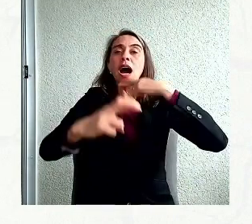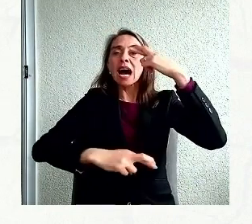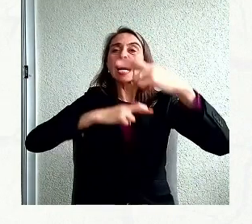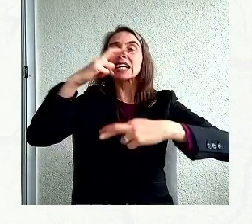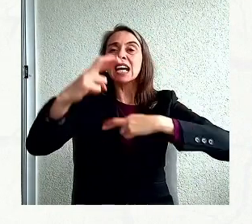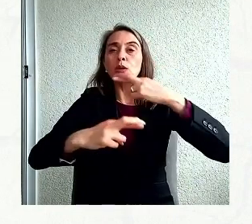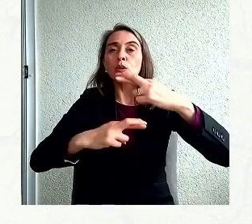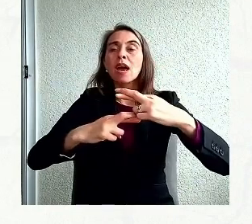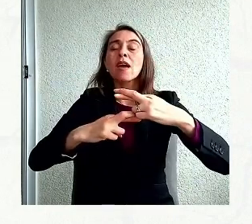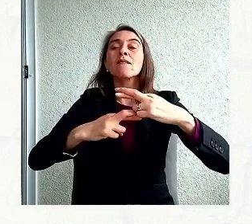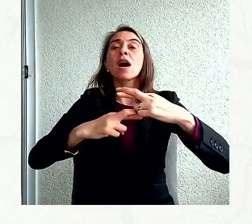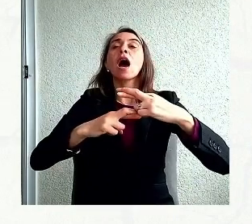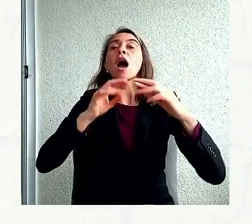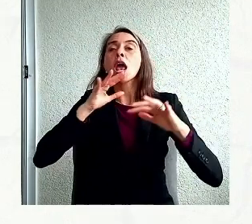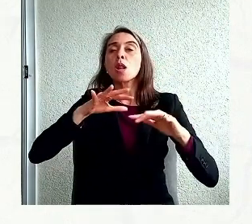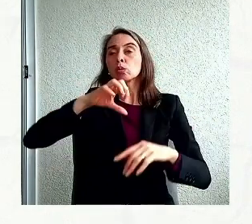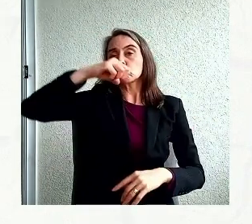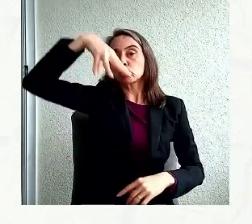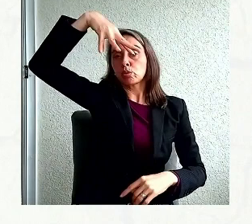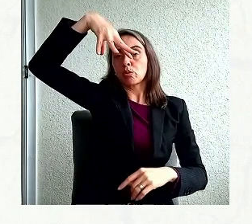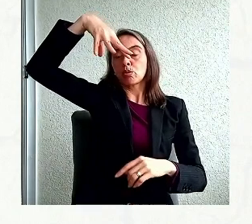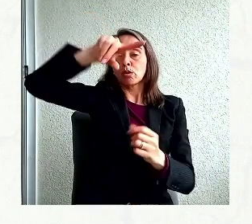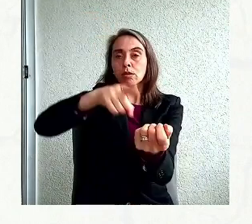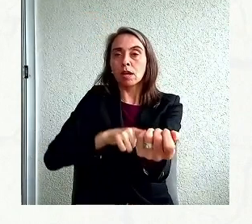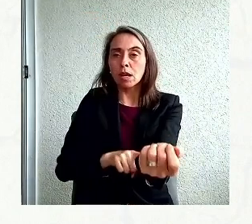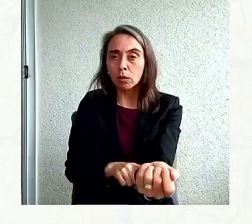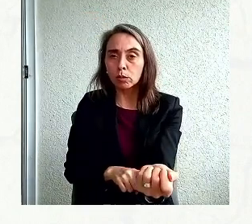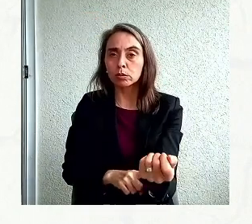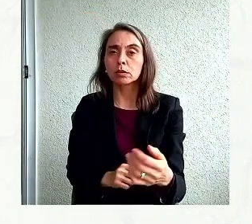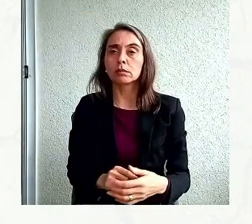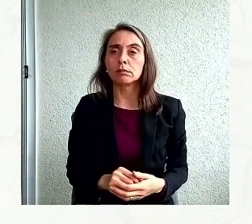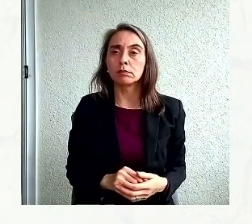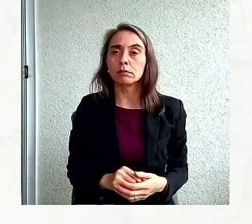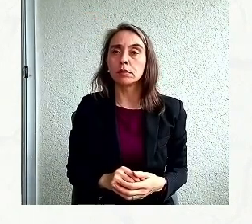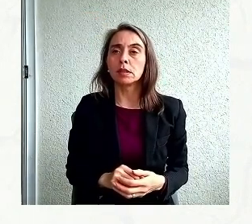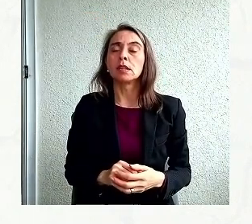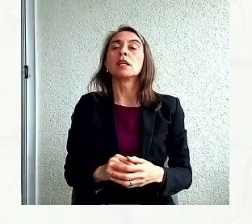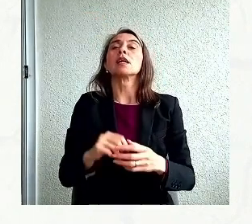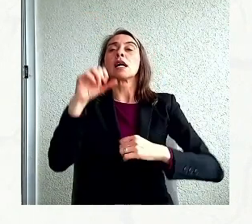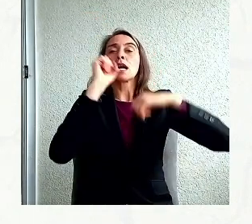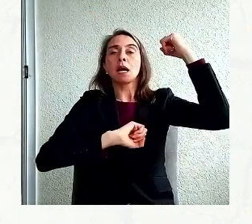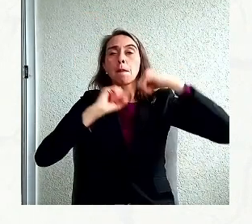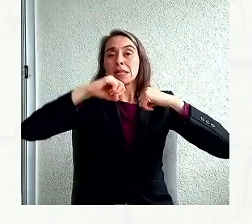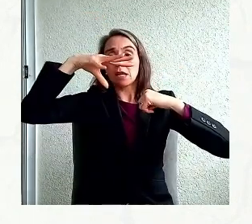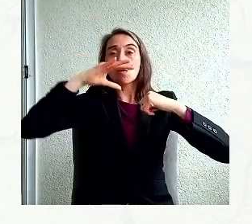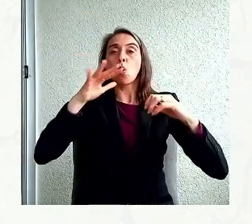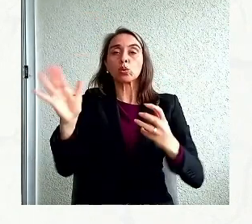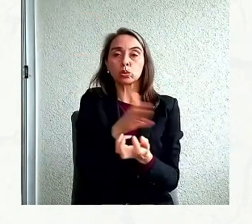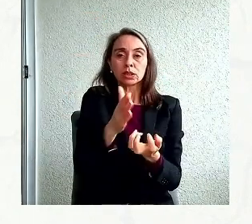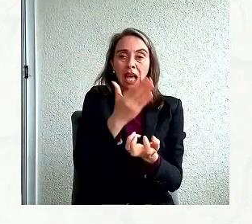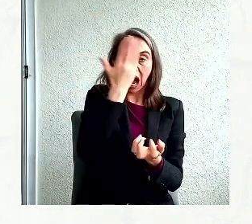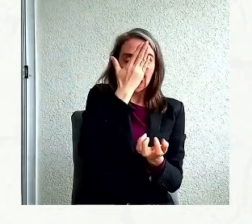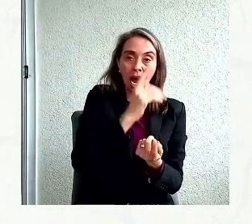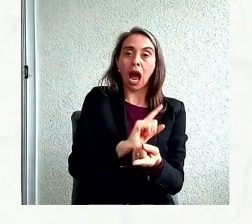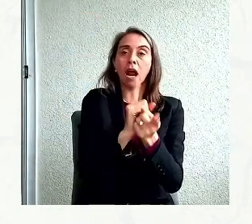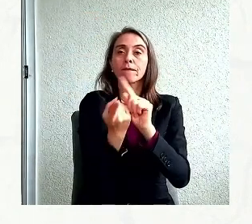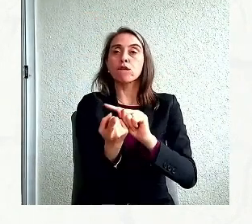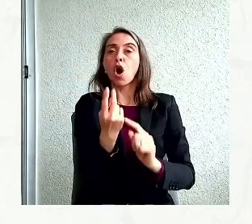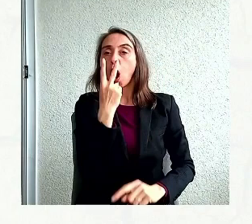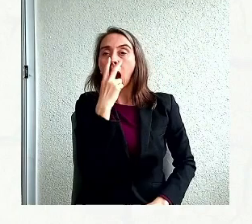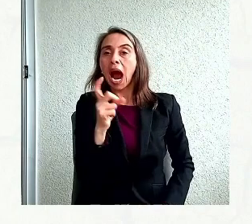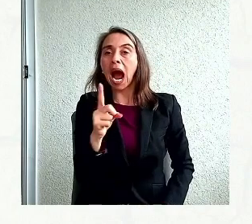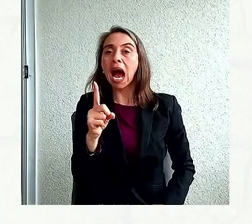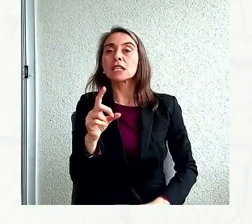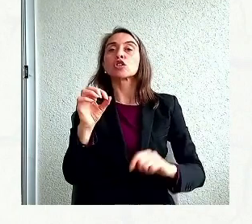eléctrica. Cambiar de carbón a gas natural y eventualmente a solar,